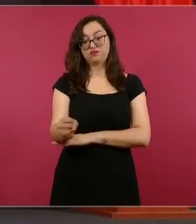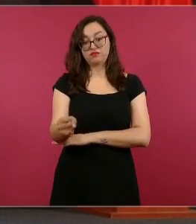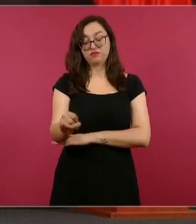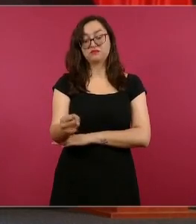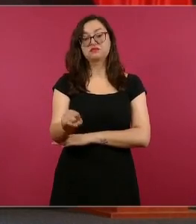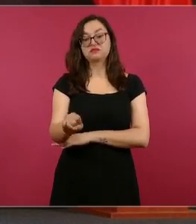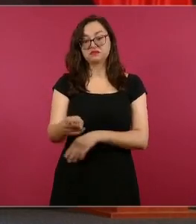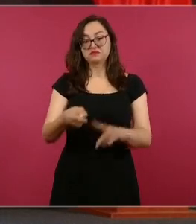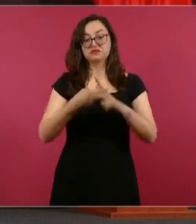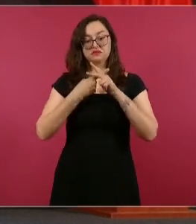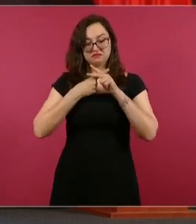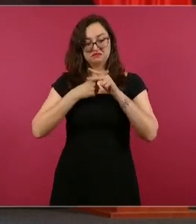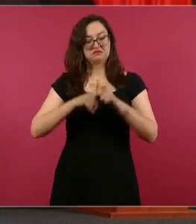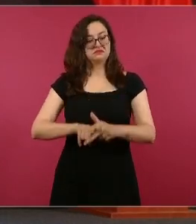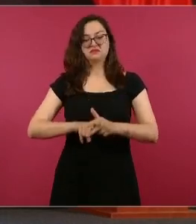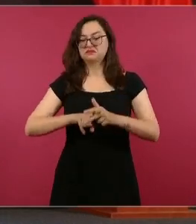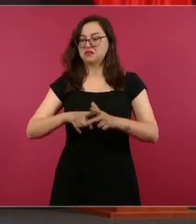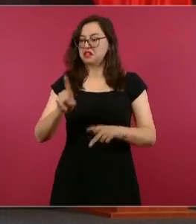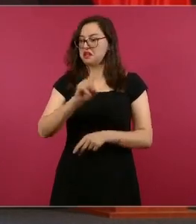va a empezar a producir.